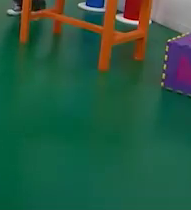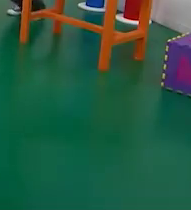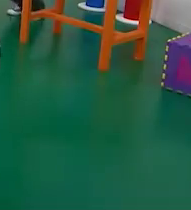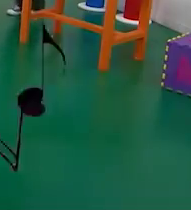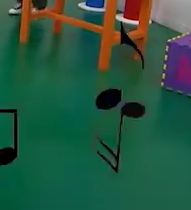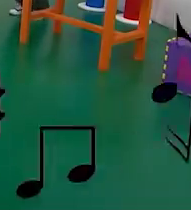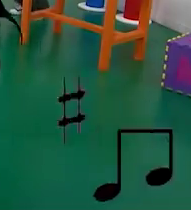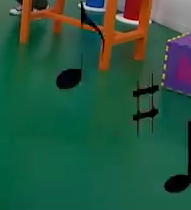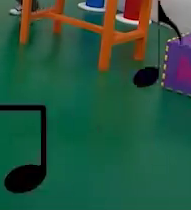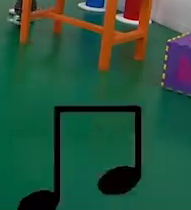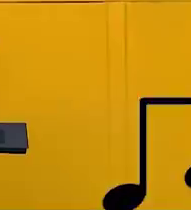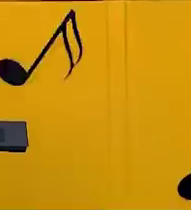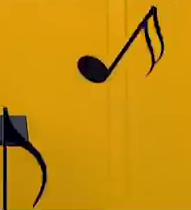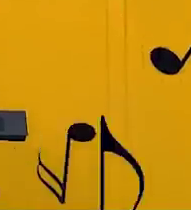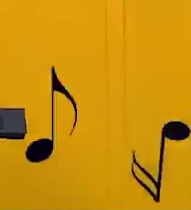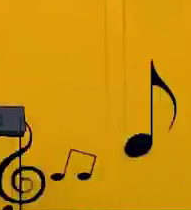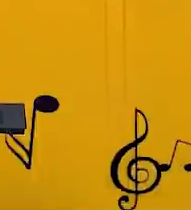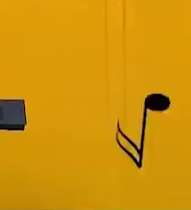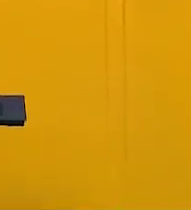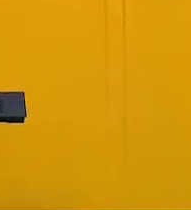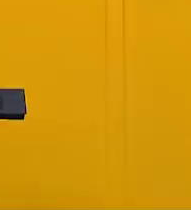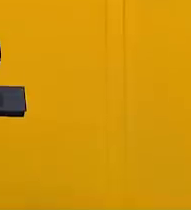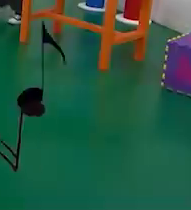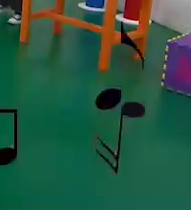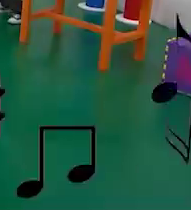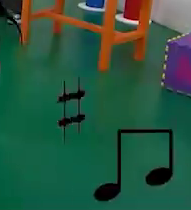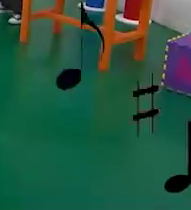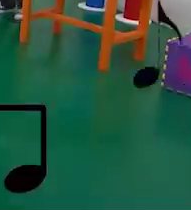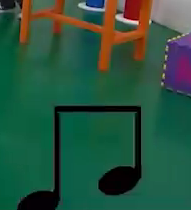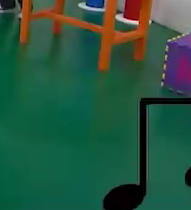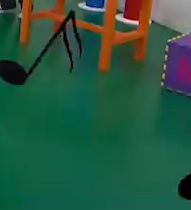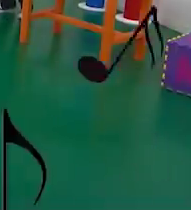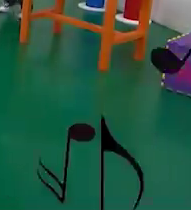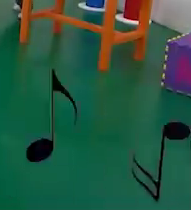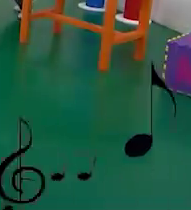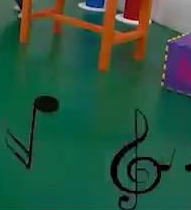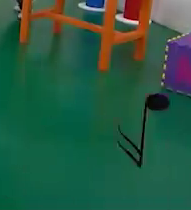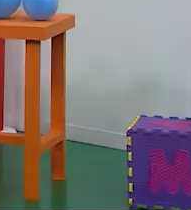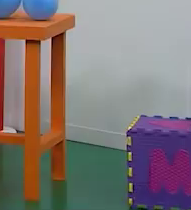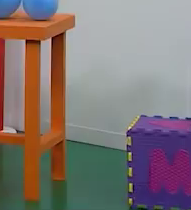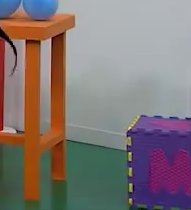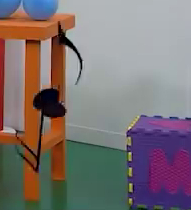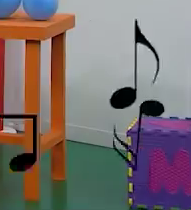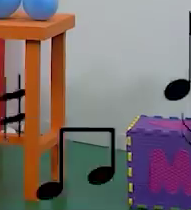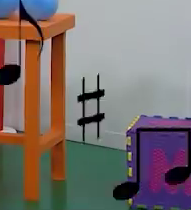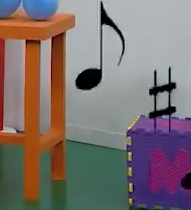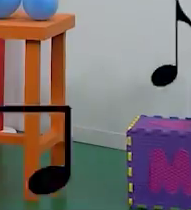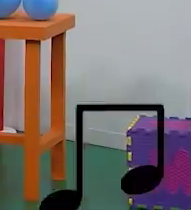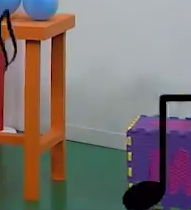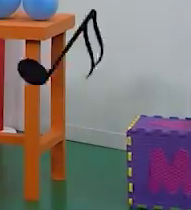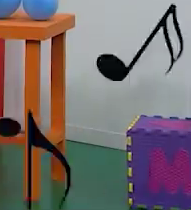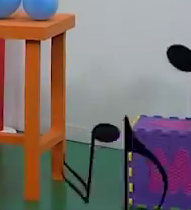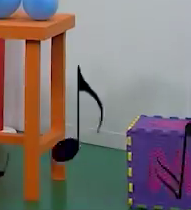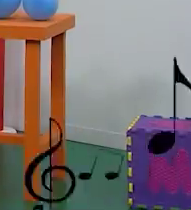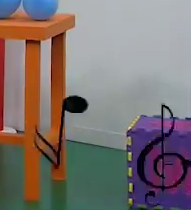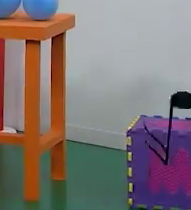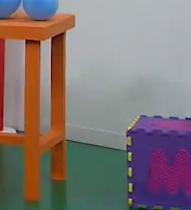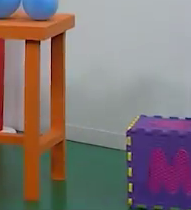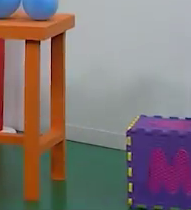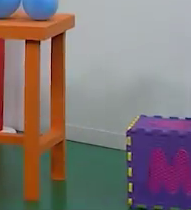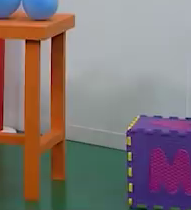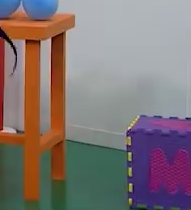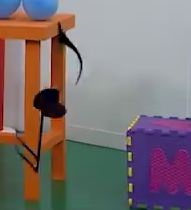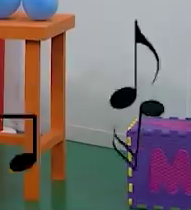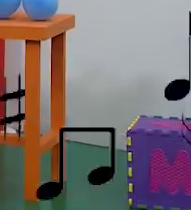Cuando escuches sonidos graves, nos vamos a agachar. Cuando escuches sonidos agudos, tienes